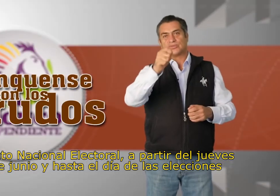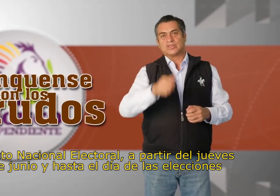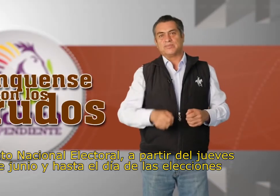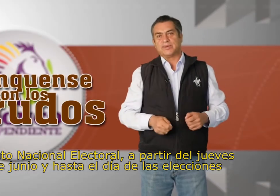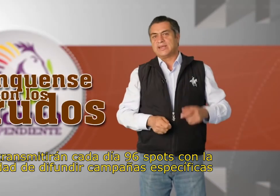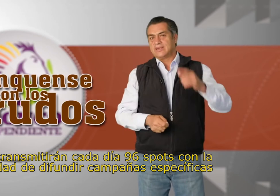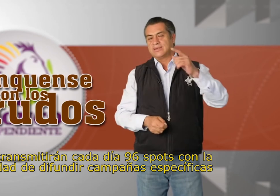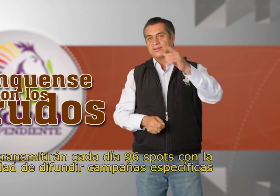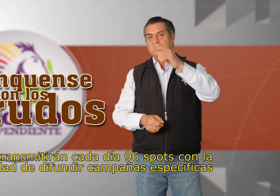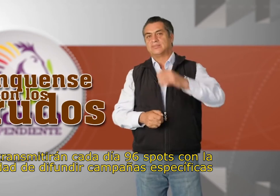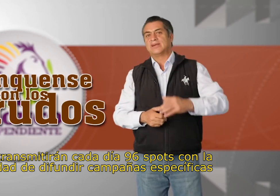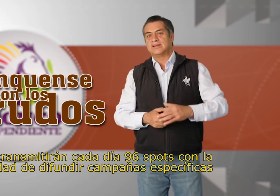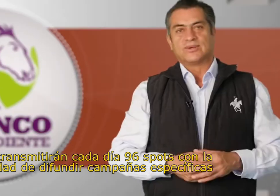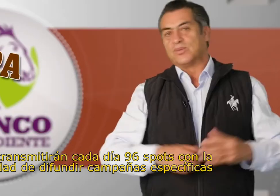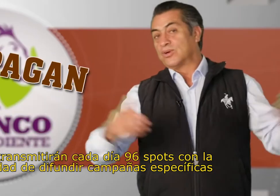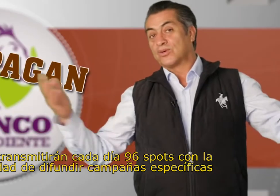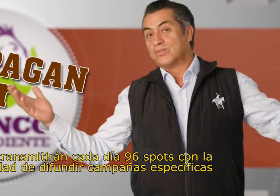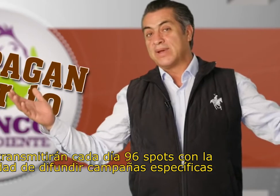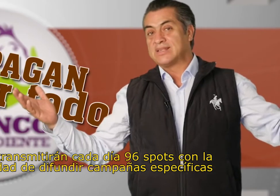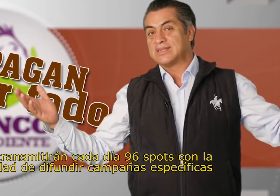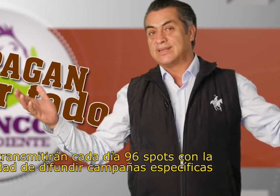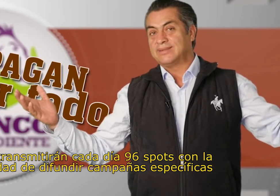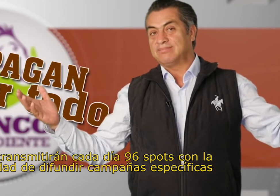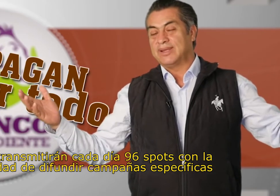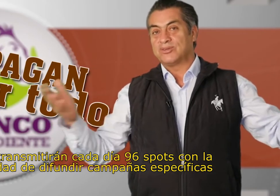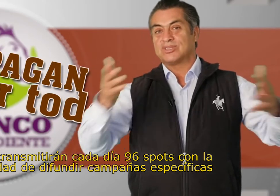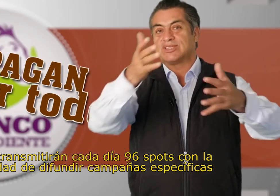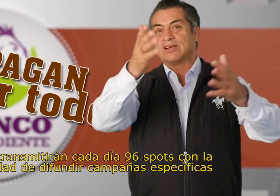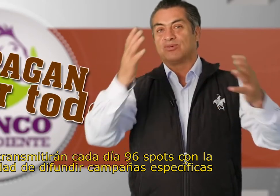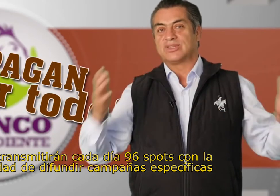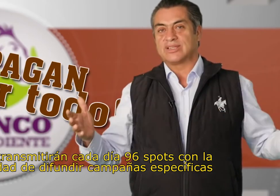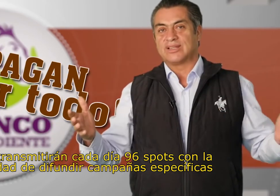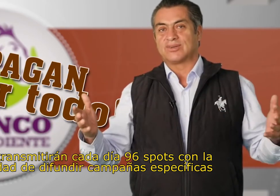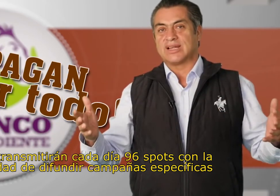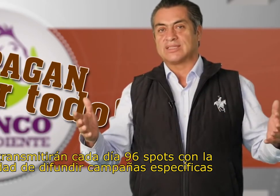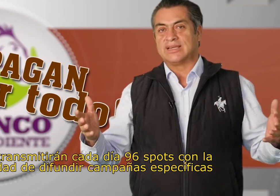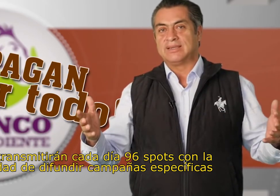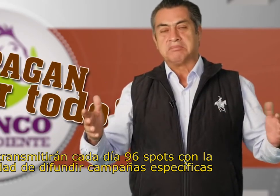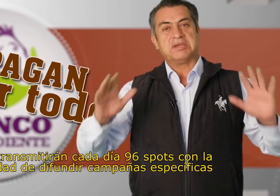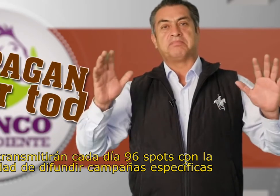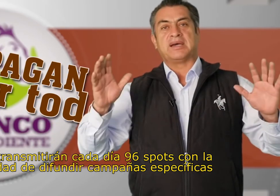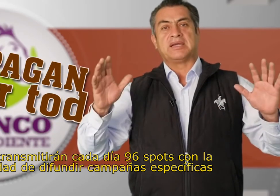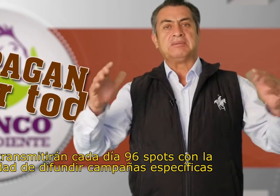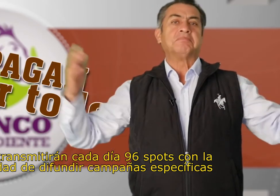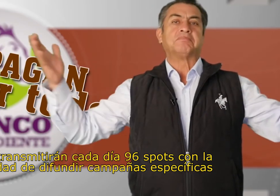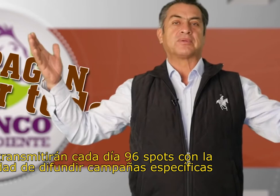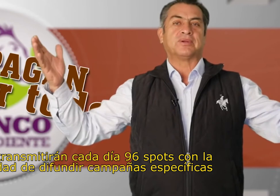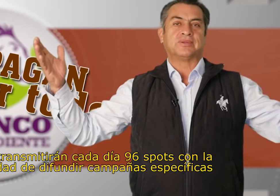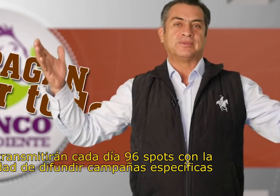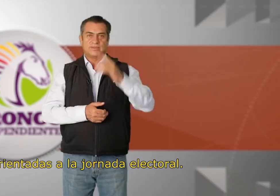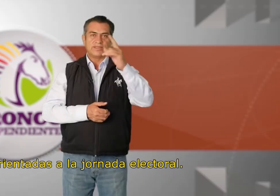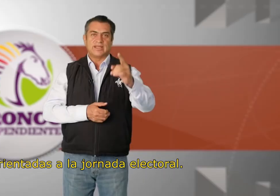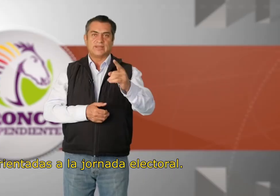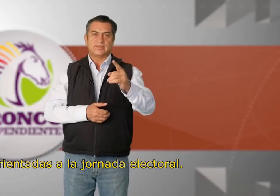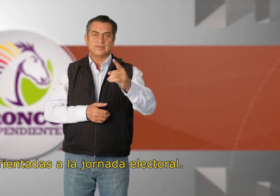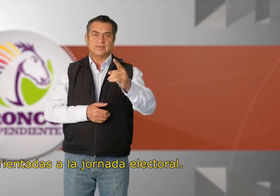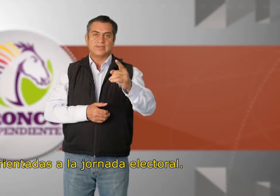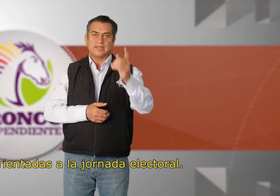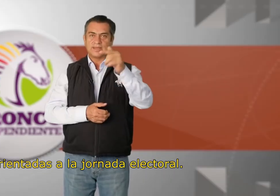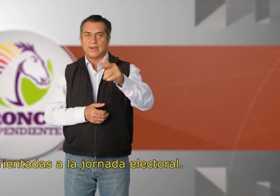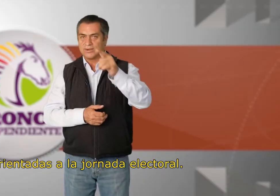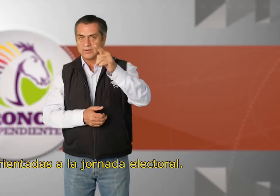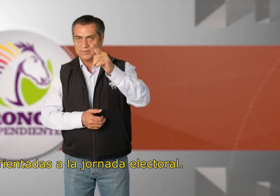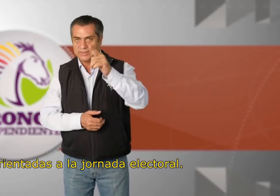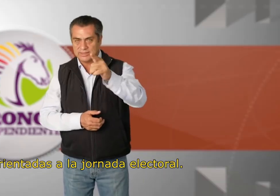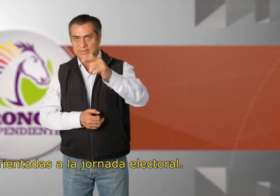de las elecciones se transmitirán cada día 96 spots con la finalidad de difundir campañas específicas orientadas a